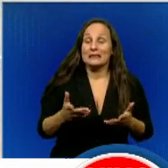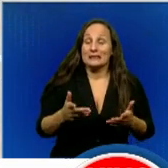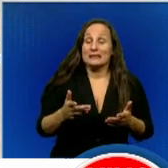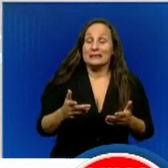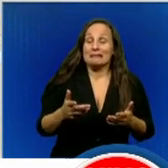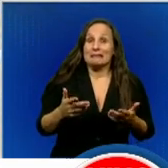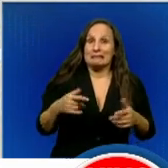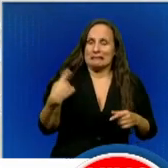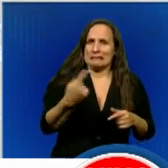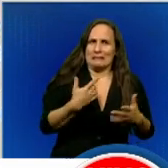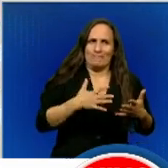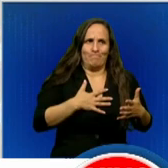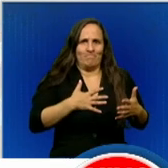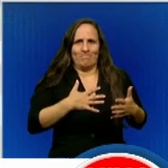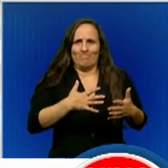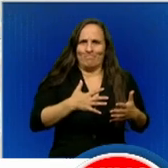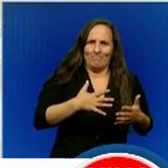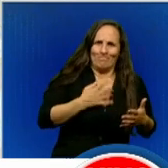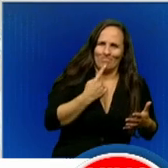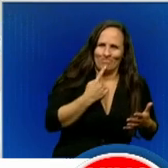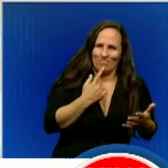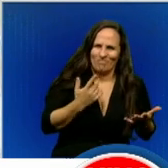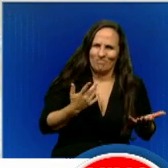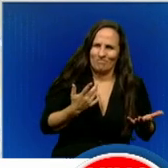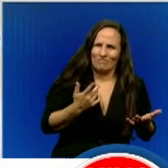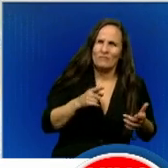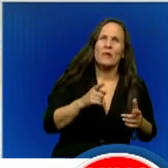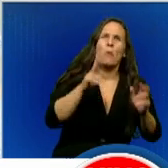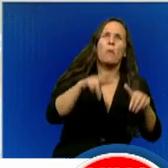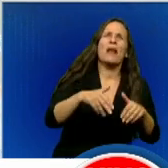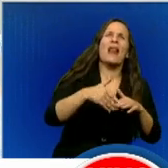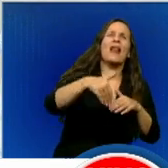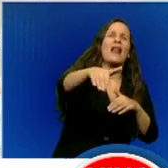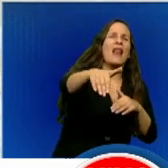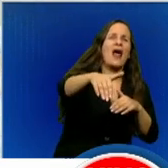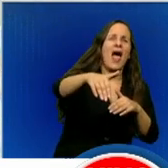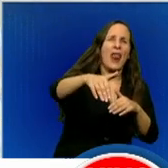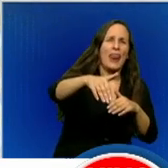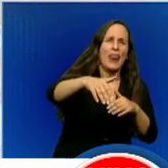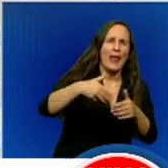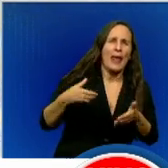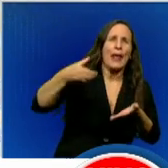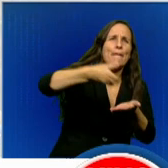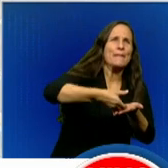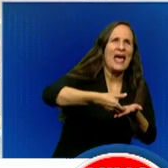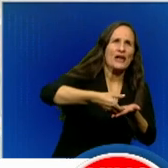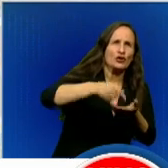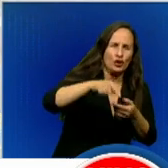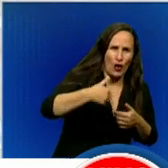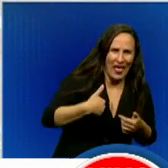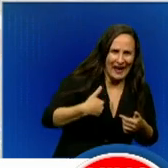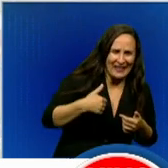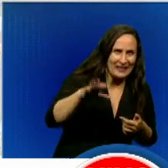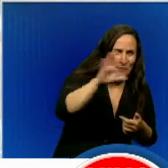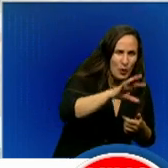mucha más incertidumbre quien puede hoy programar a largo plazo una inversión en la argentina en cualquier